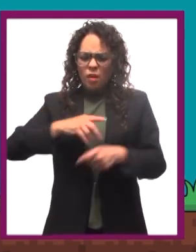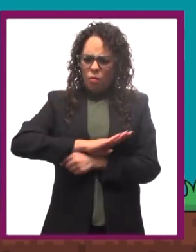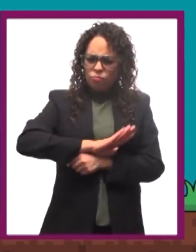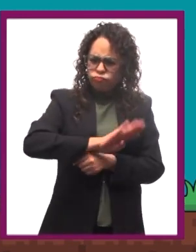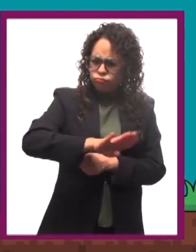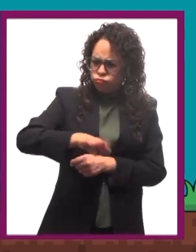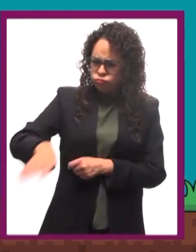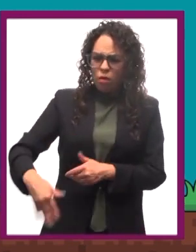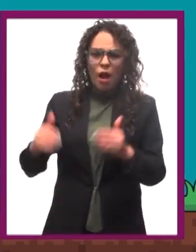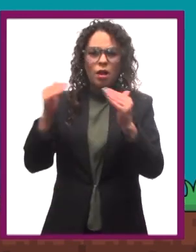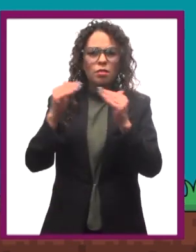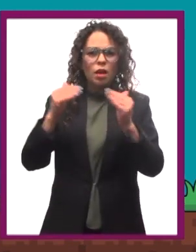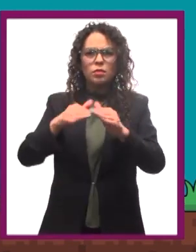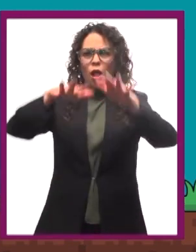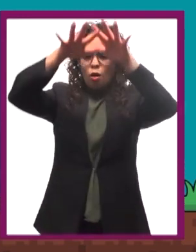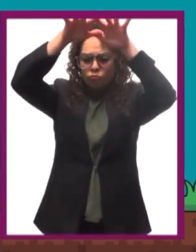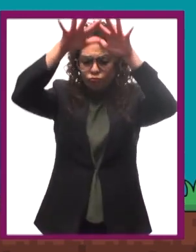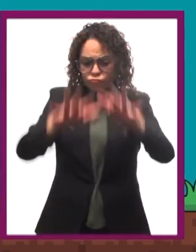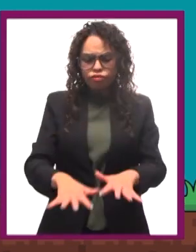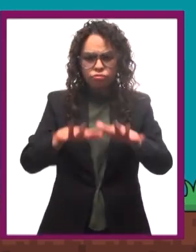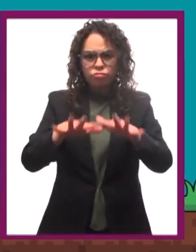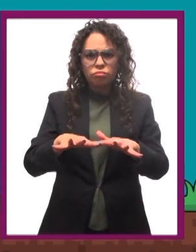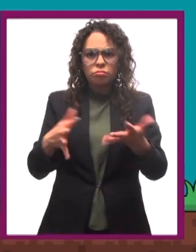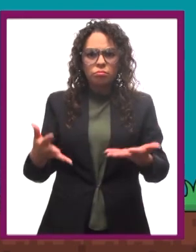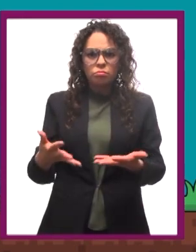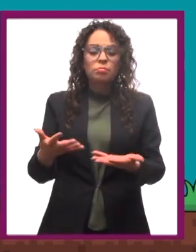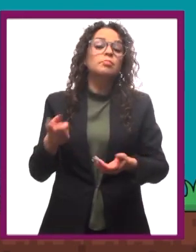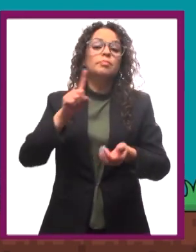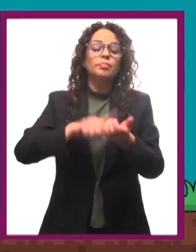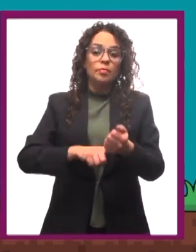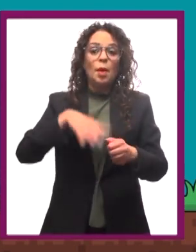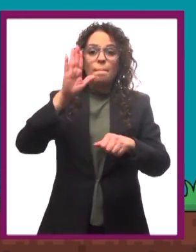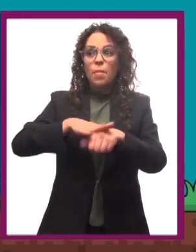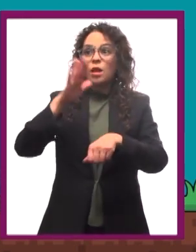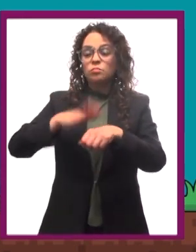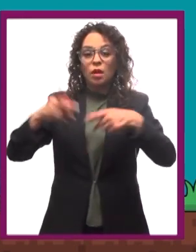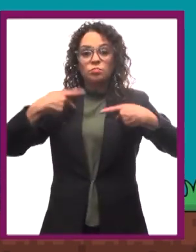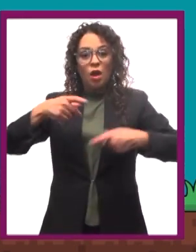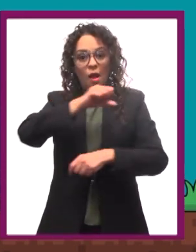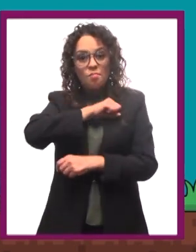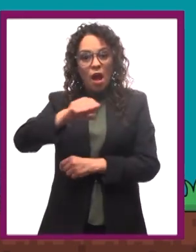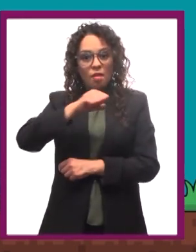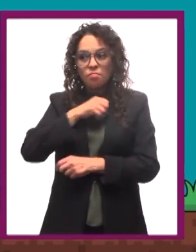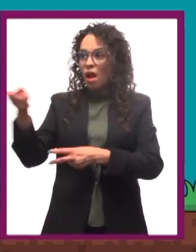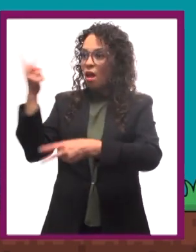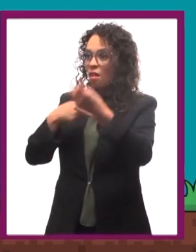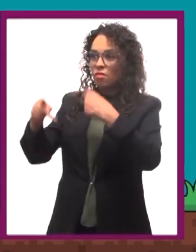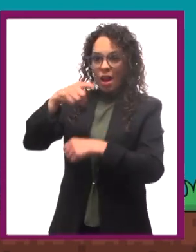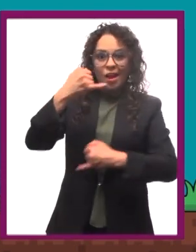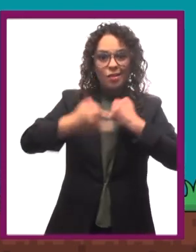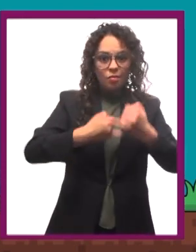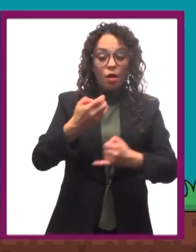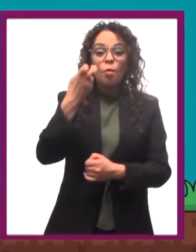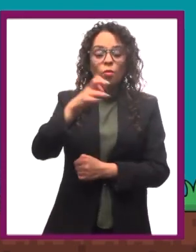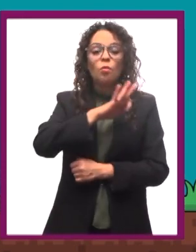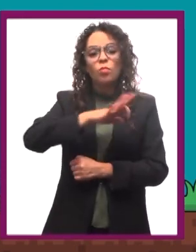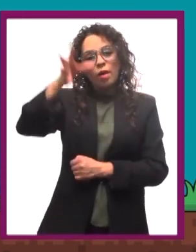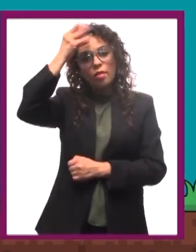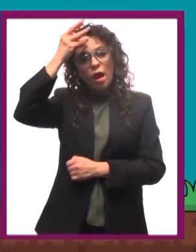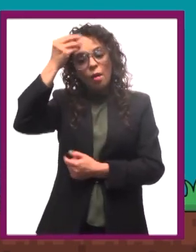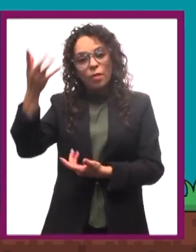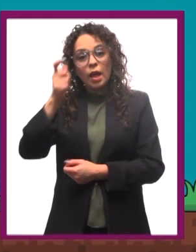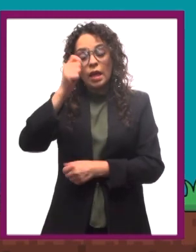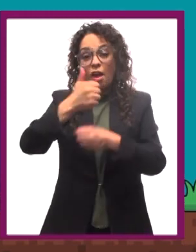heridos civiles, hay casas que se destrozan y cada vez van apareciendo más terroristas en el juego. De forma que podemos aprender que